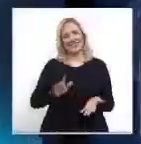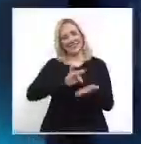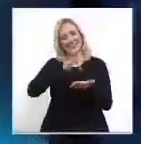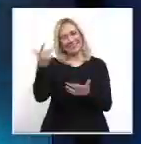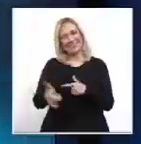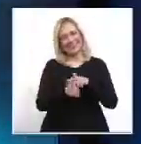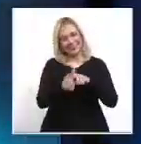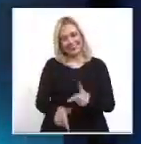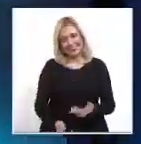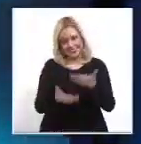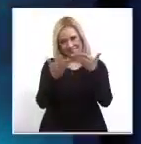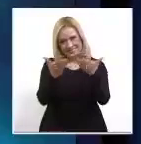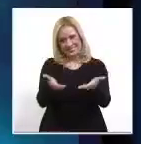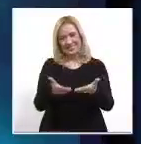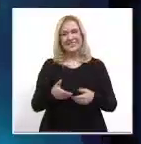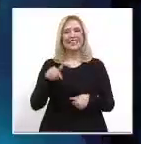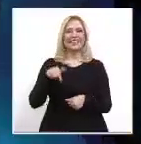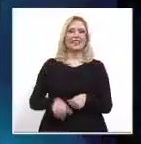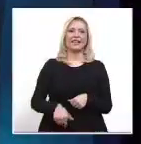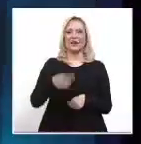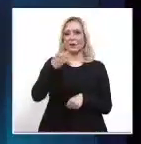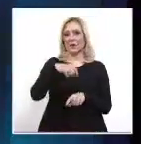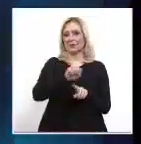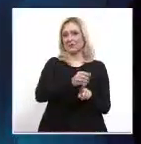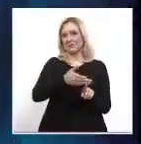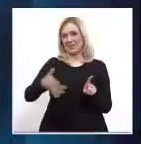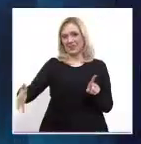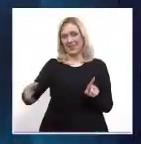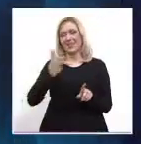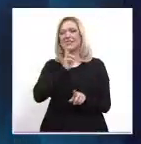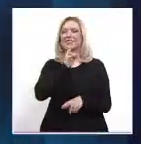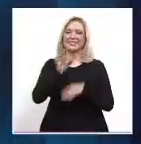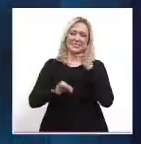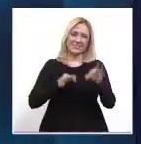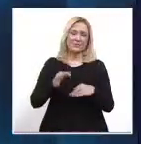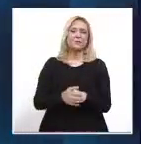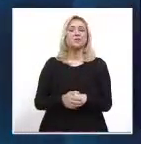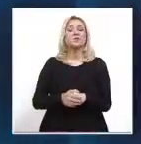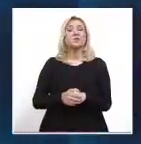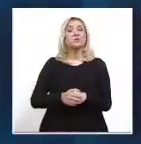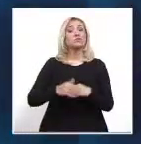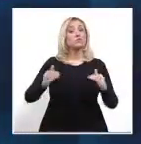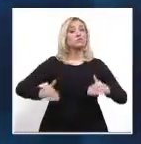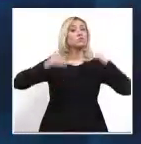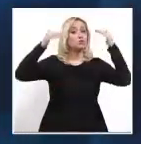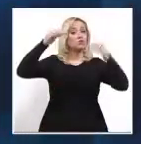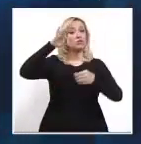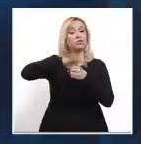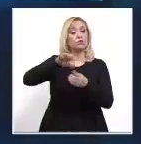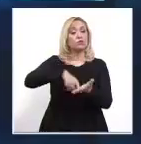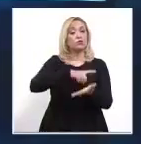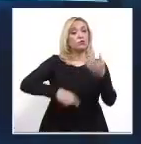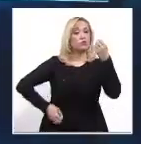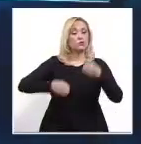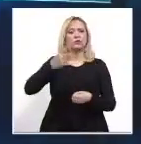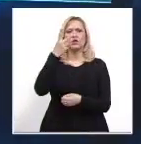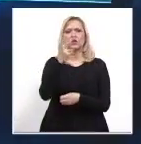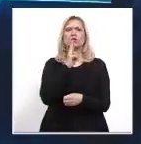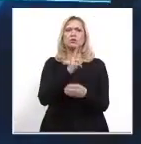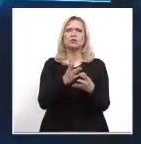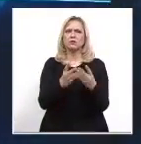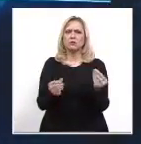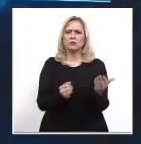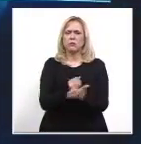Gracias por continuar con nosotros en Semanario Judicial. La Sala Superior del Tribunal Electoral revisó 2 resoluciones de la Sala